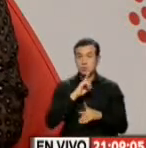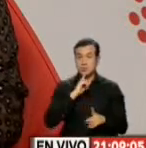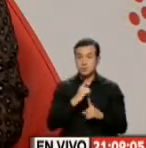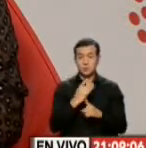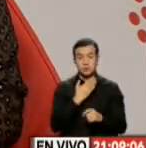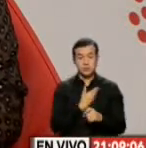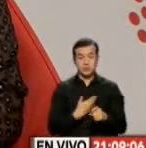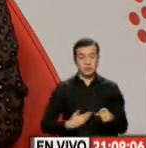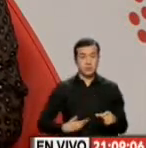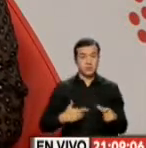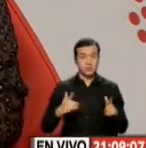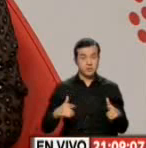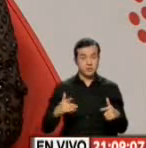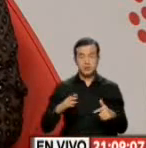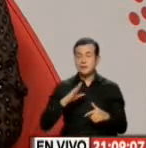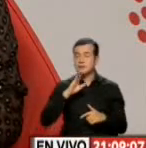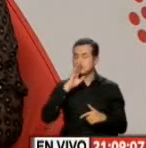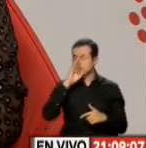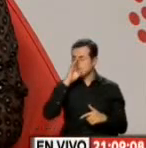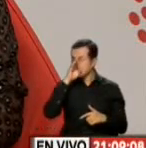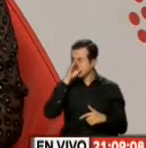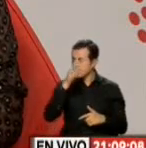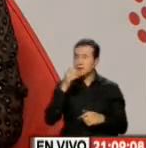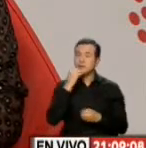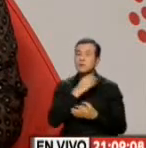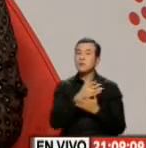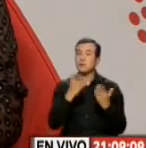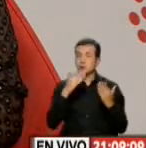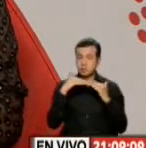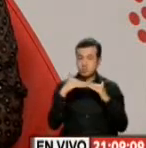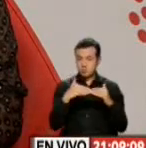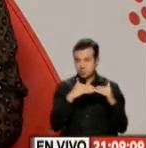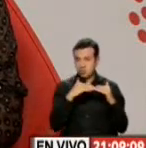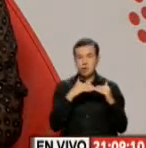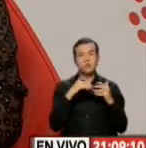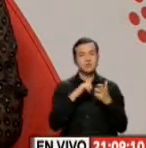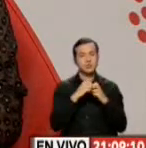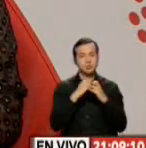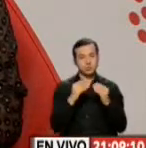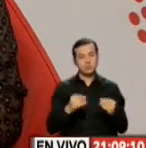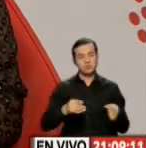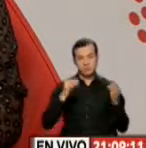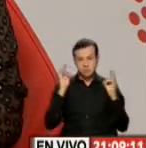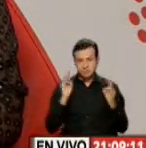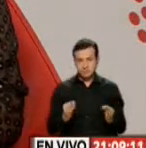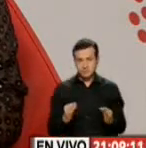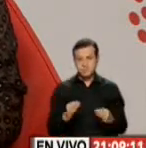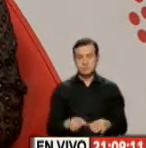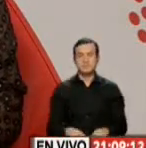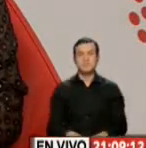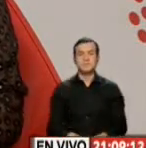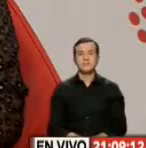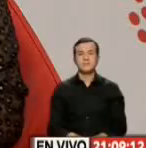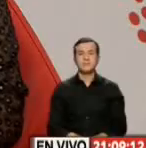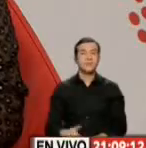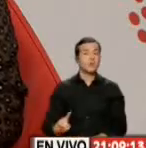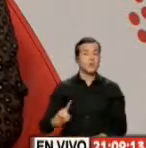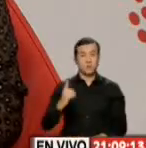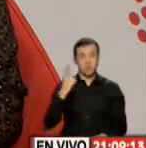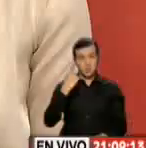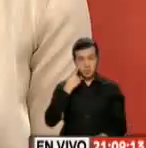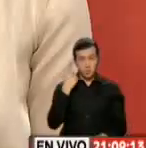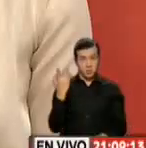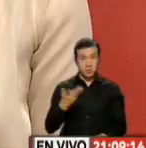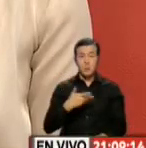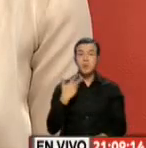presidente Moreno siempre ha afirmado que la democracia es la manera de solucionar este tema. Y la única manera de hacerlo